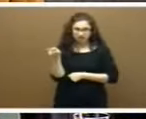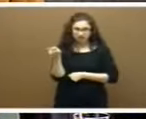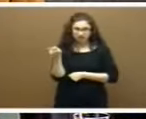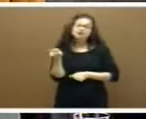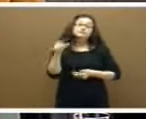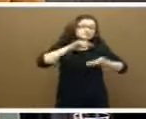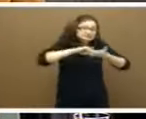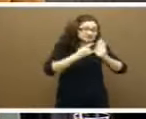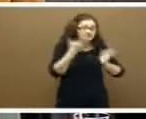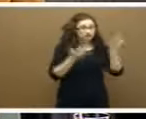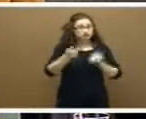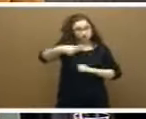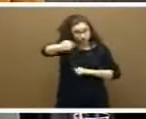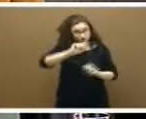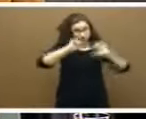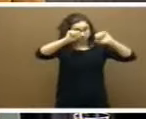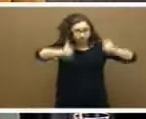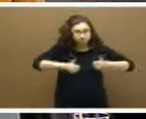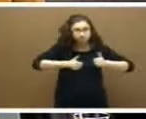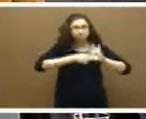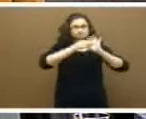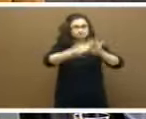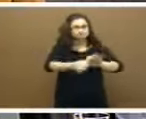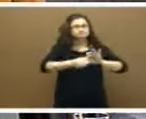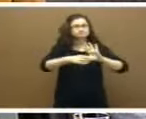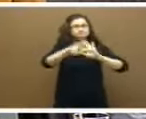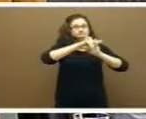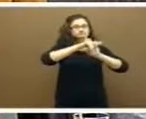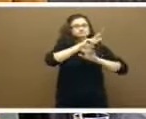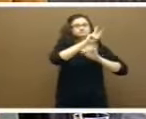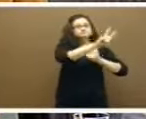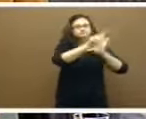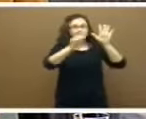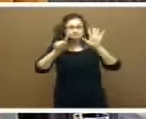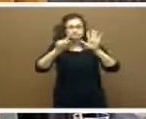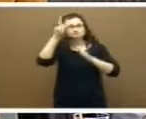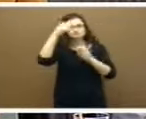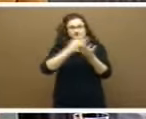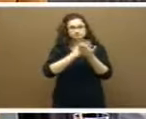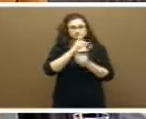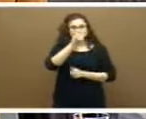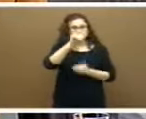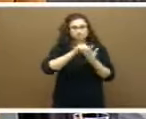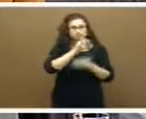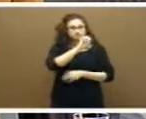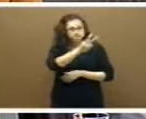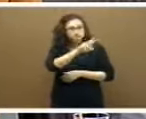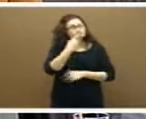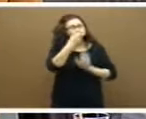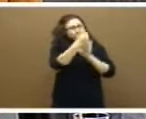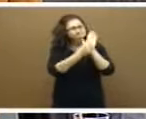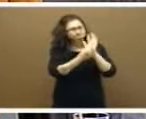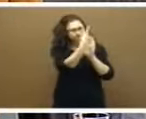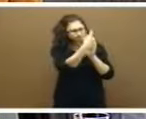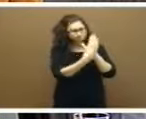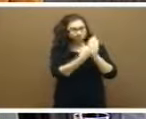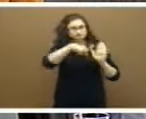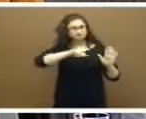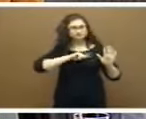valoración que ustedes han puesto en marcha mediante la Instrucción 26/2013, se establecen una serie de criterios que para nosotros son